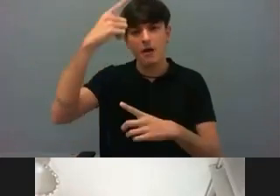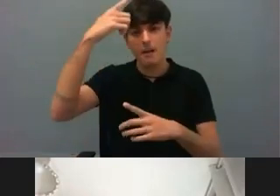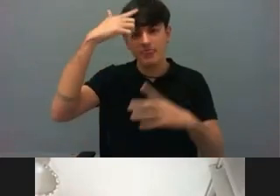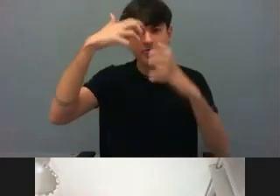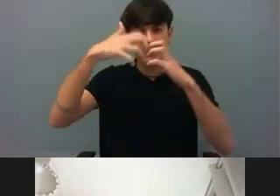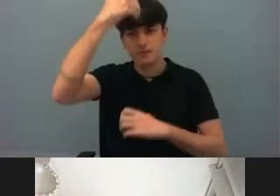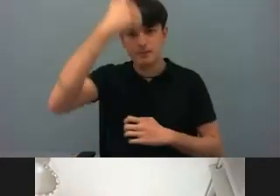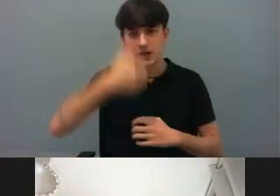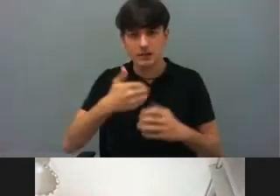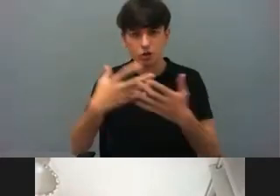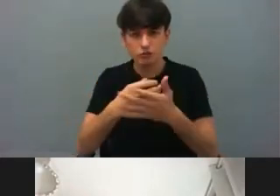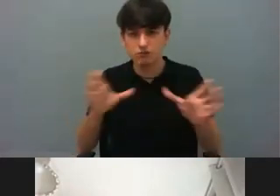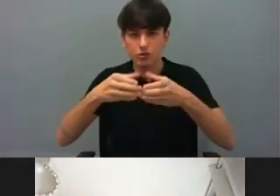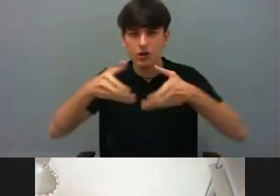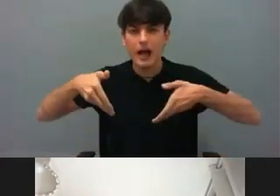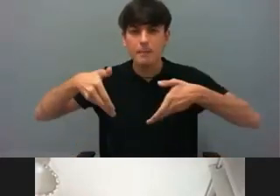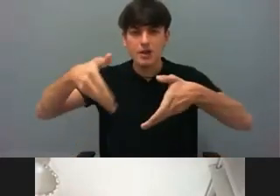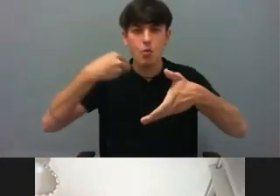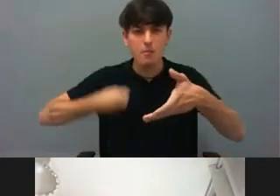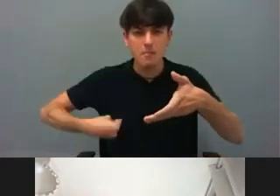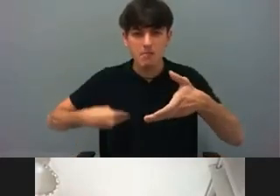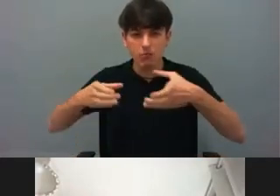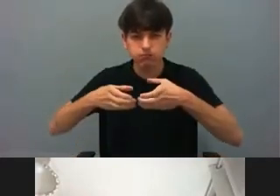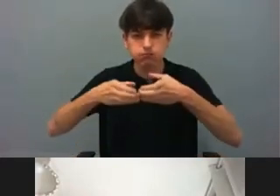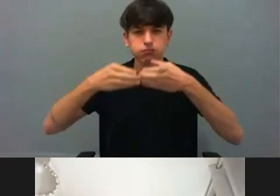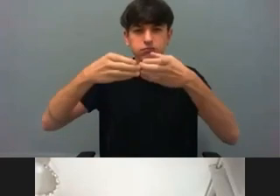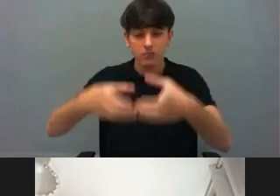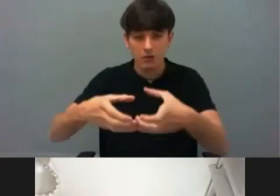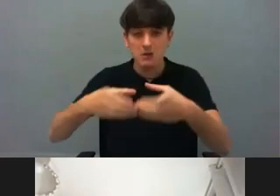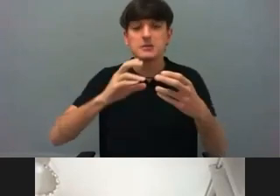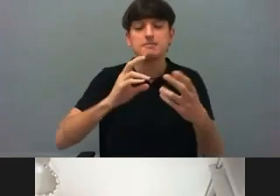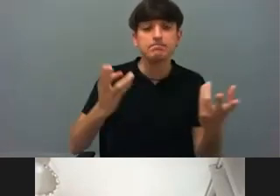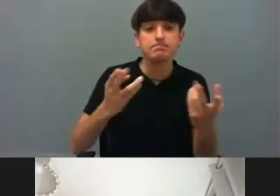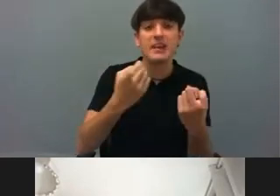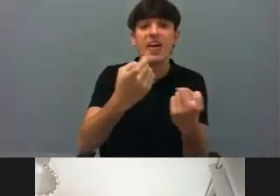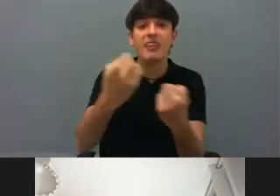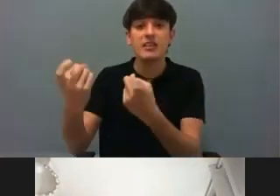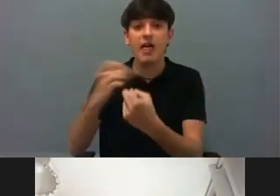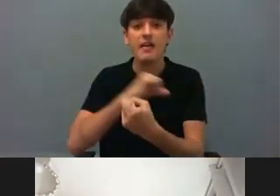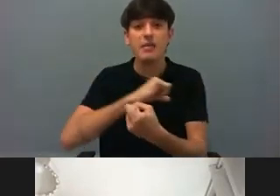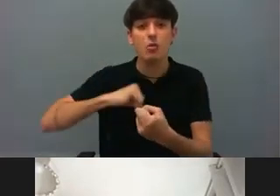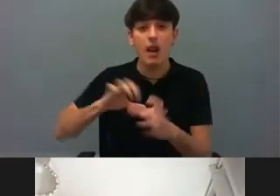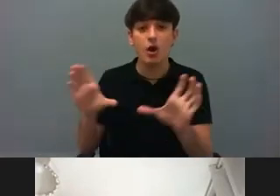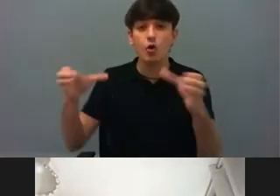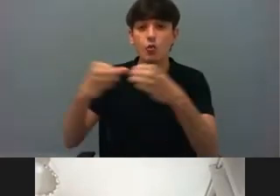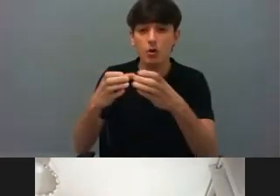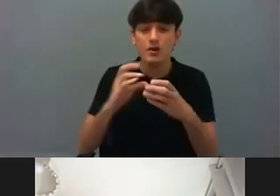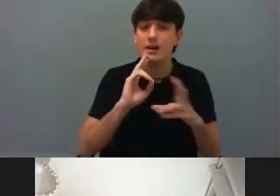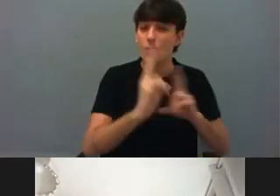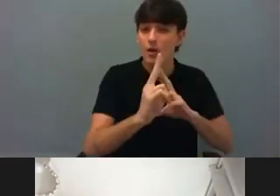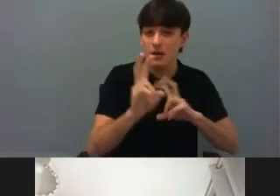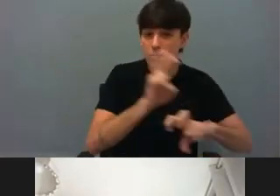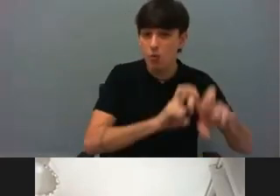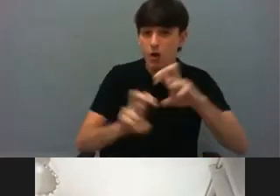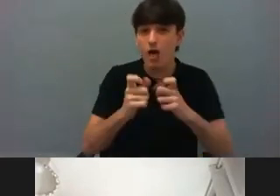recorrer juntos el mismo camino, dando respuesta a sus necesidades individuales y del grupo. Y siguiendo con